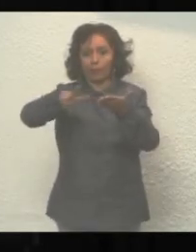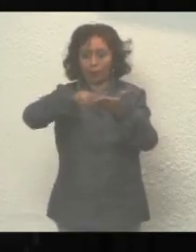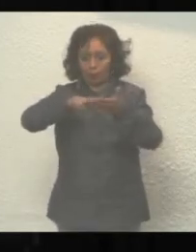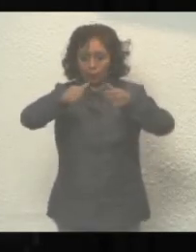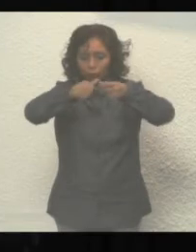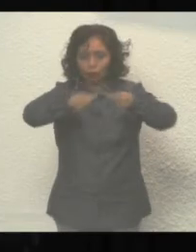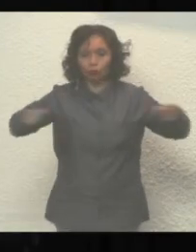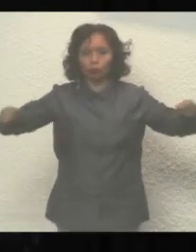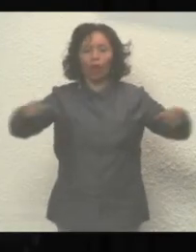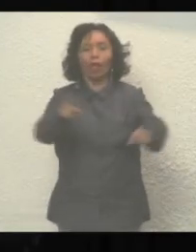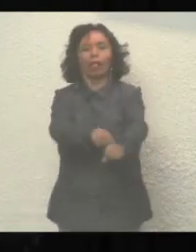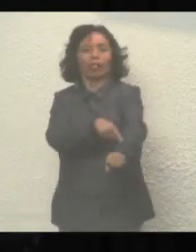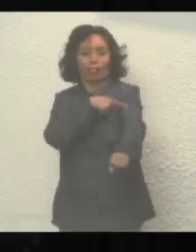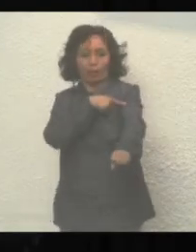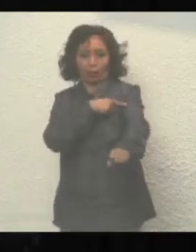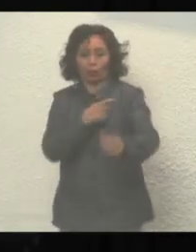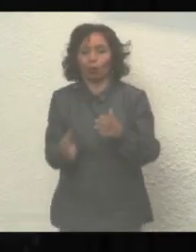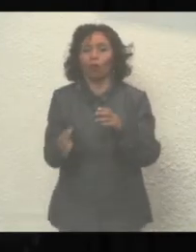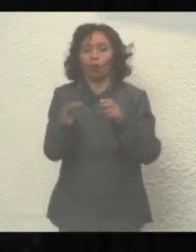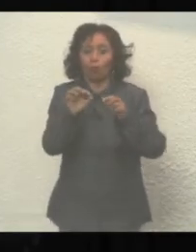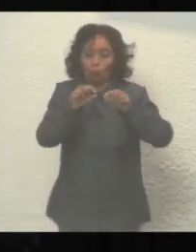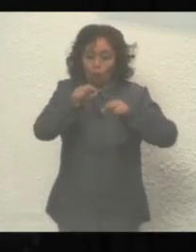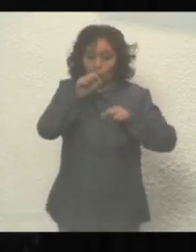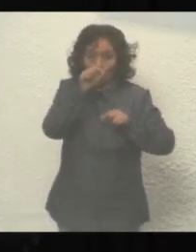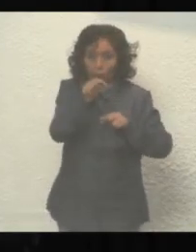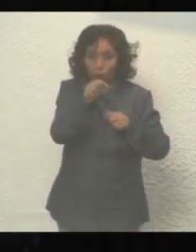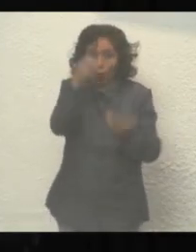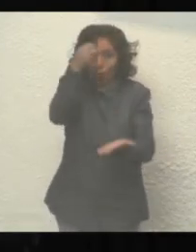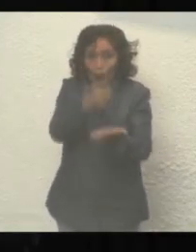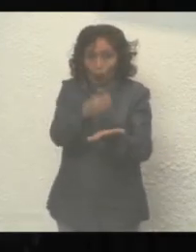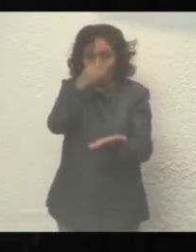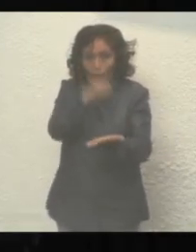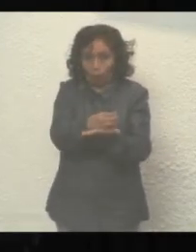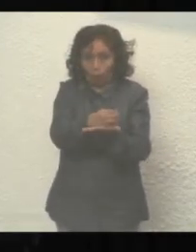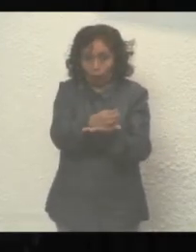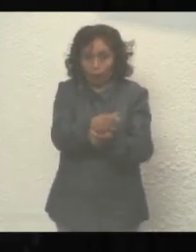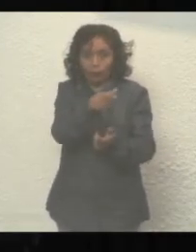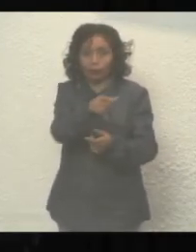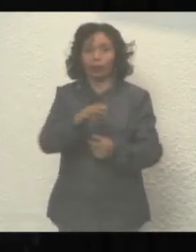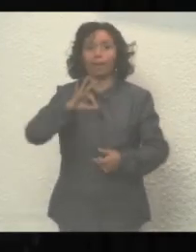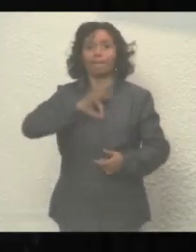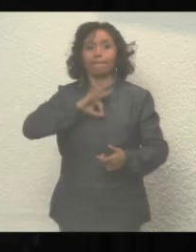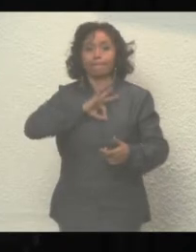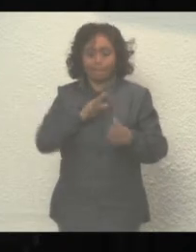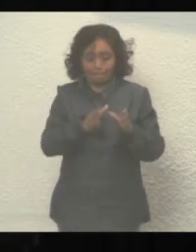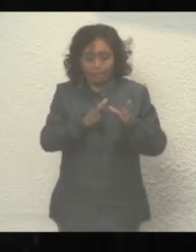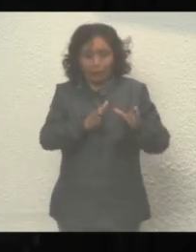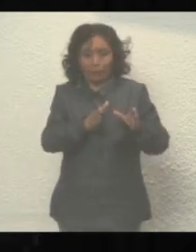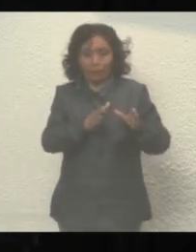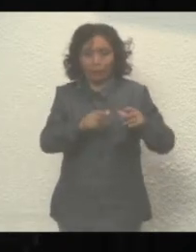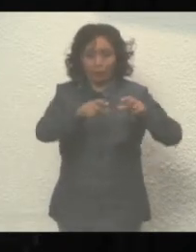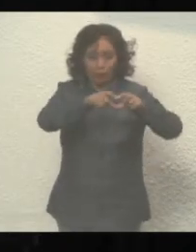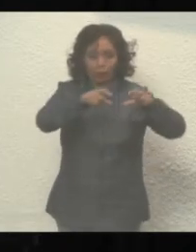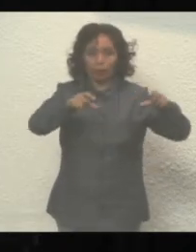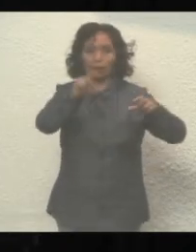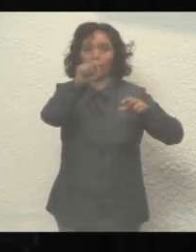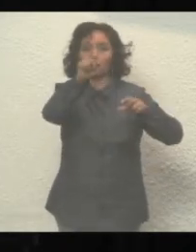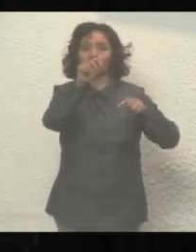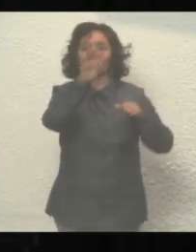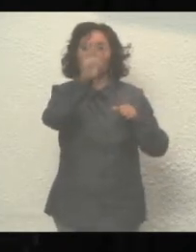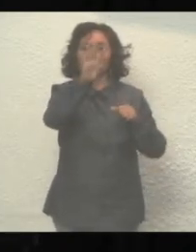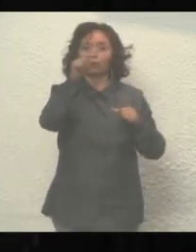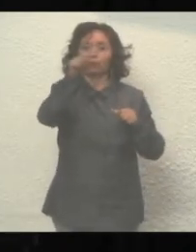largo, anillo de oro de 18 quilates que portará la medalla, con diámetro de 34.5